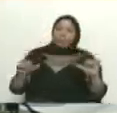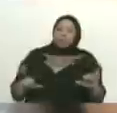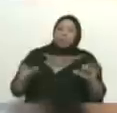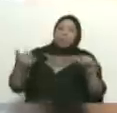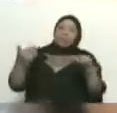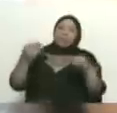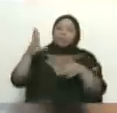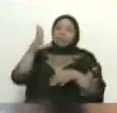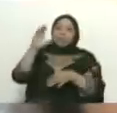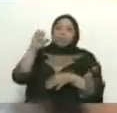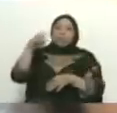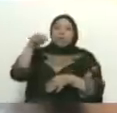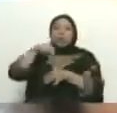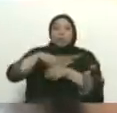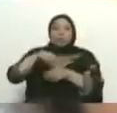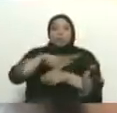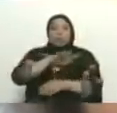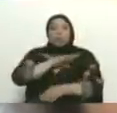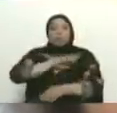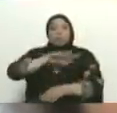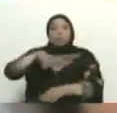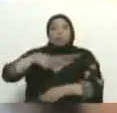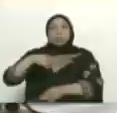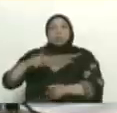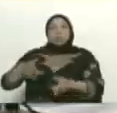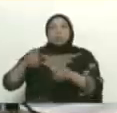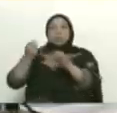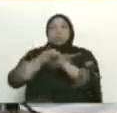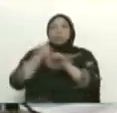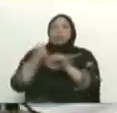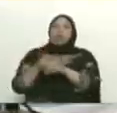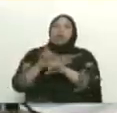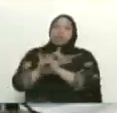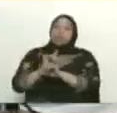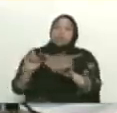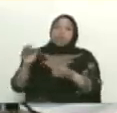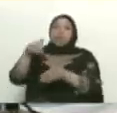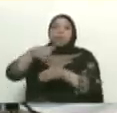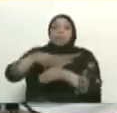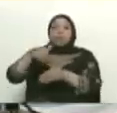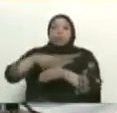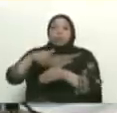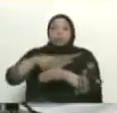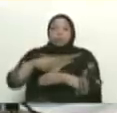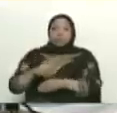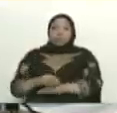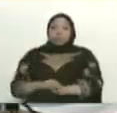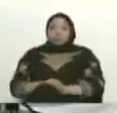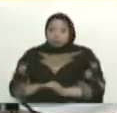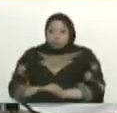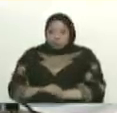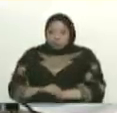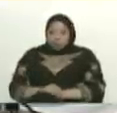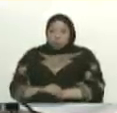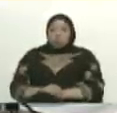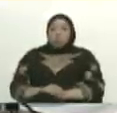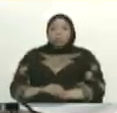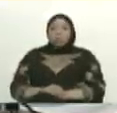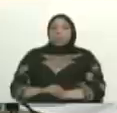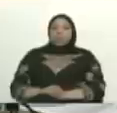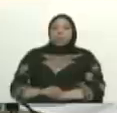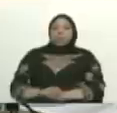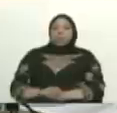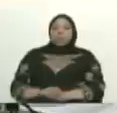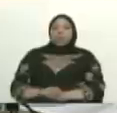un elector, un voto, donde se garantice la democracia del voto, y eso es quizás más